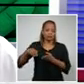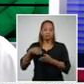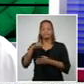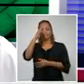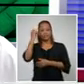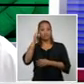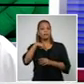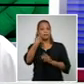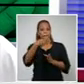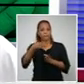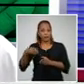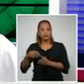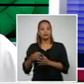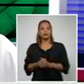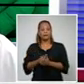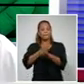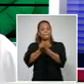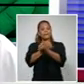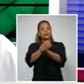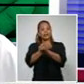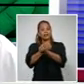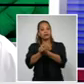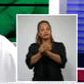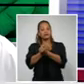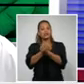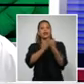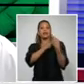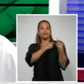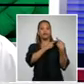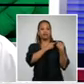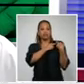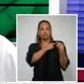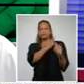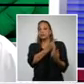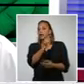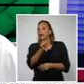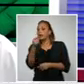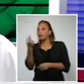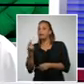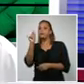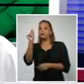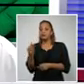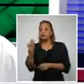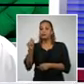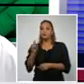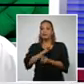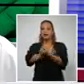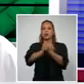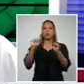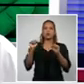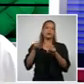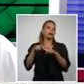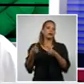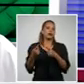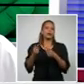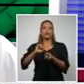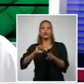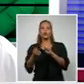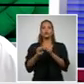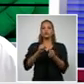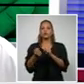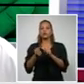digamos, sin la responsabilidad de vida de cada persona para poder lograr controlar la situación epidemiológica